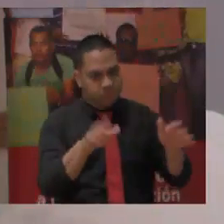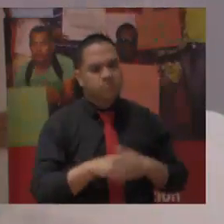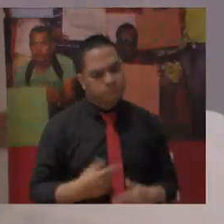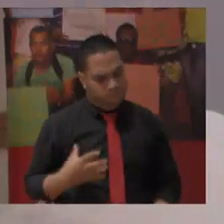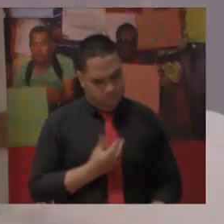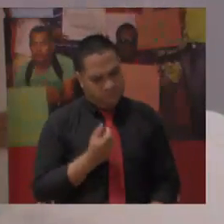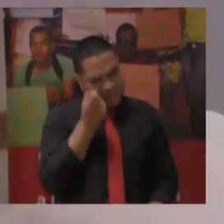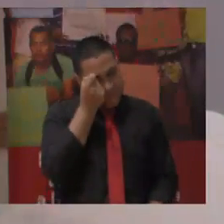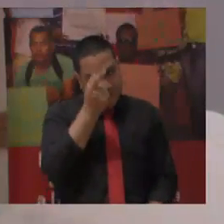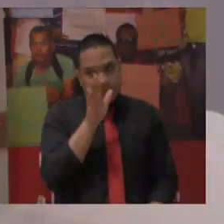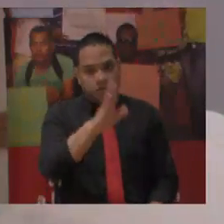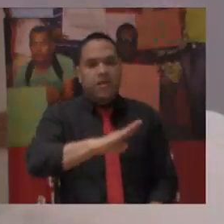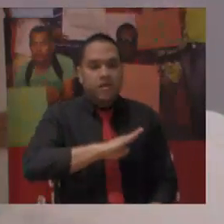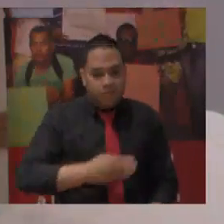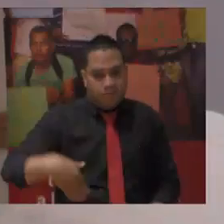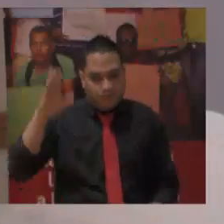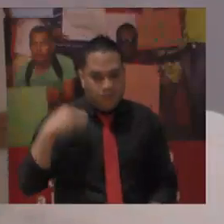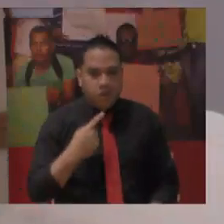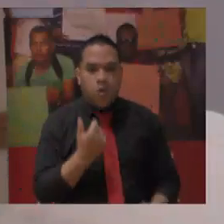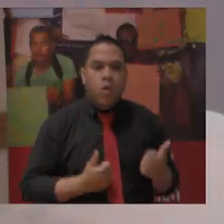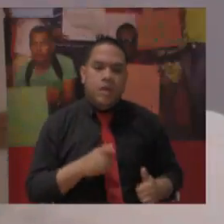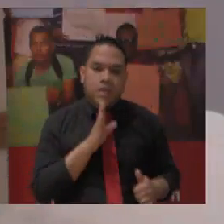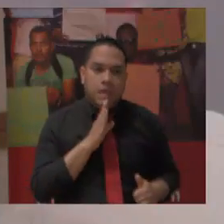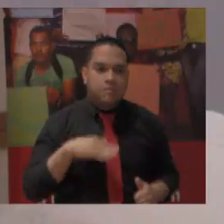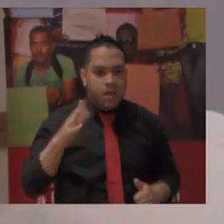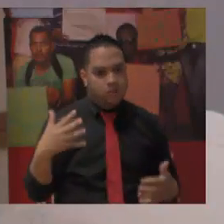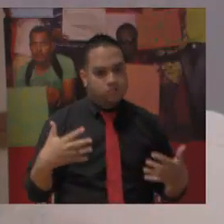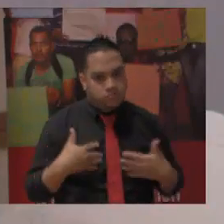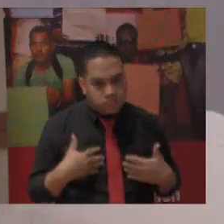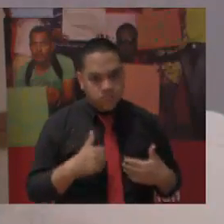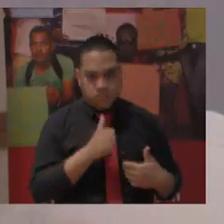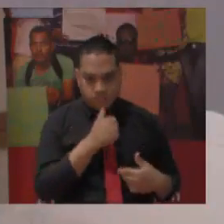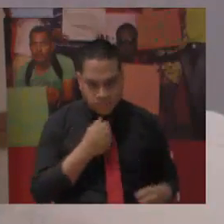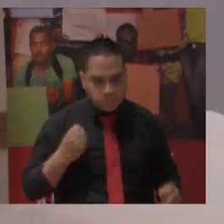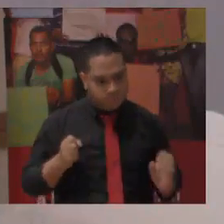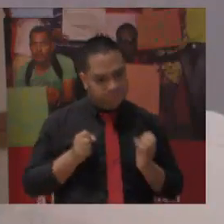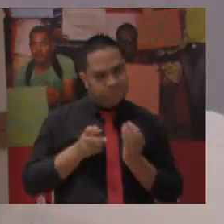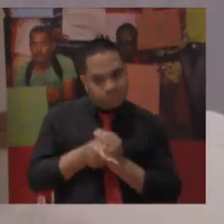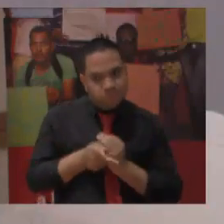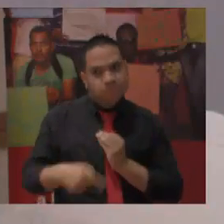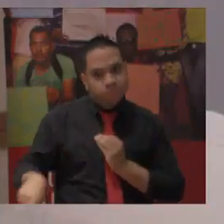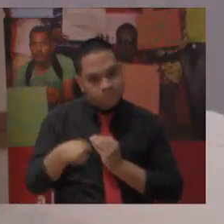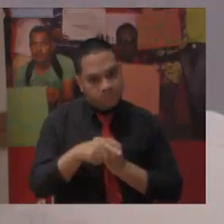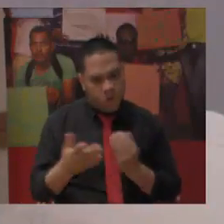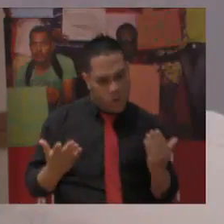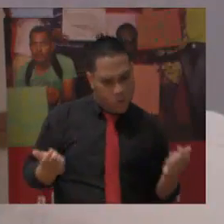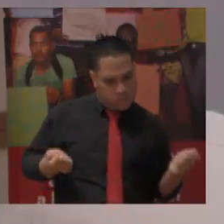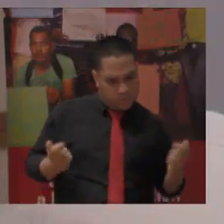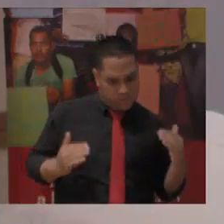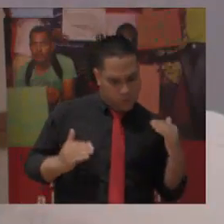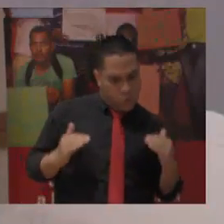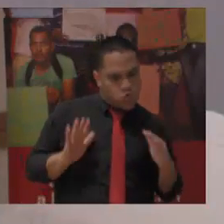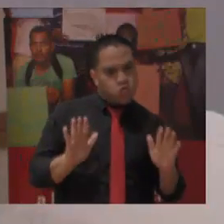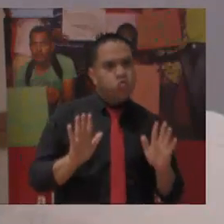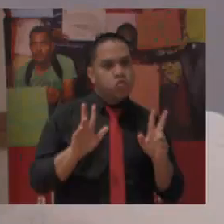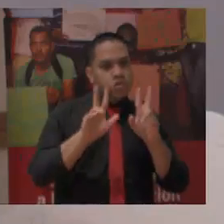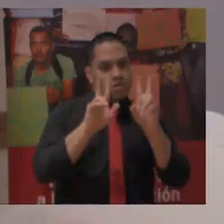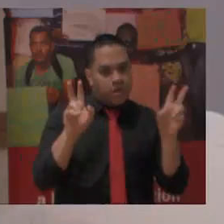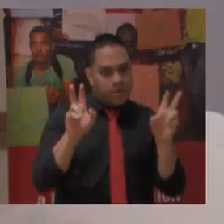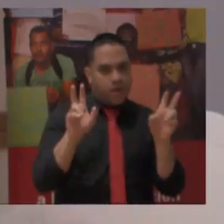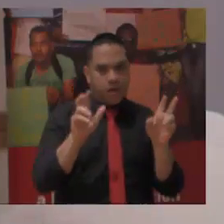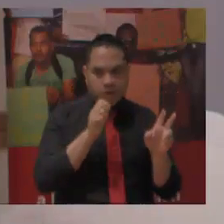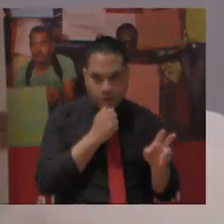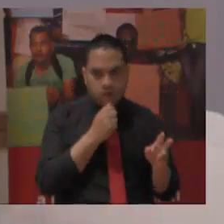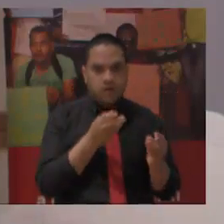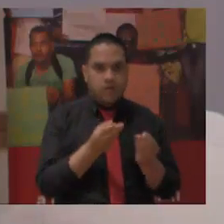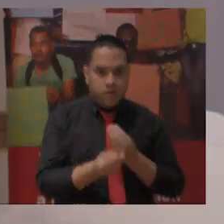entendamos, como lo dijo el alcalde y es real, que son más las víctimas que desmovilizados, que tenemos que tener una proporcionalidad de lo que ha sido el conflicto, pero que